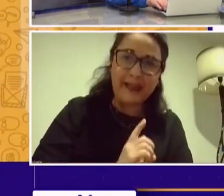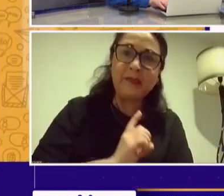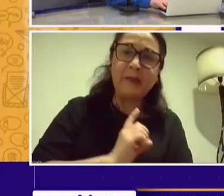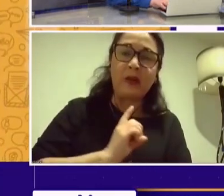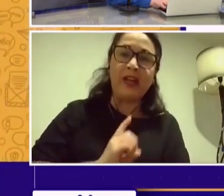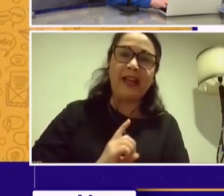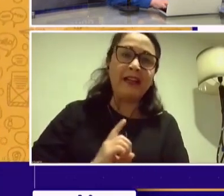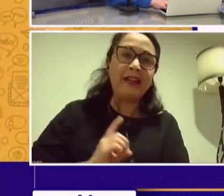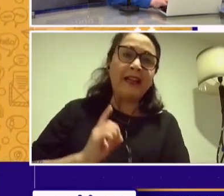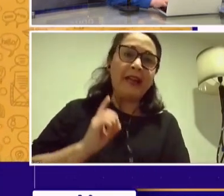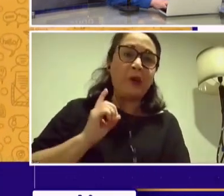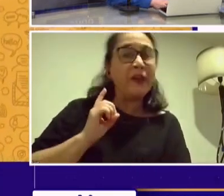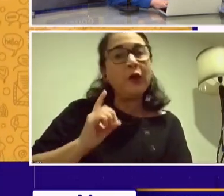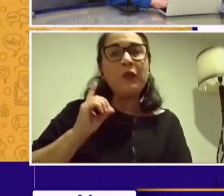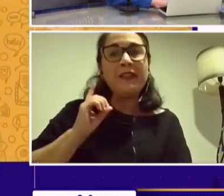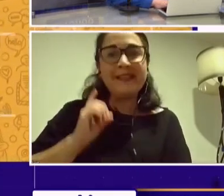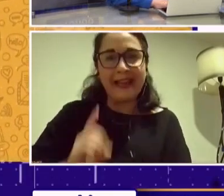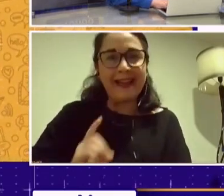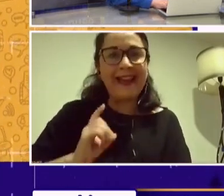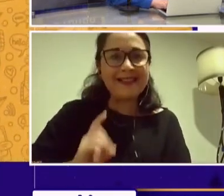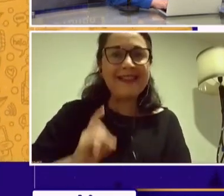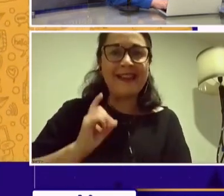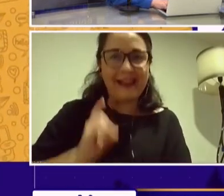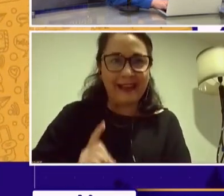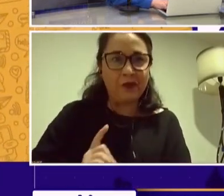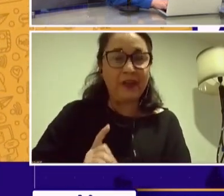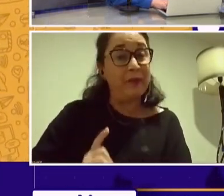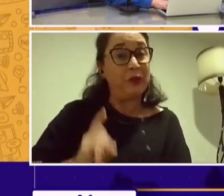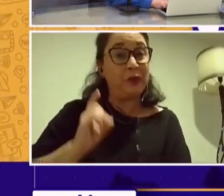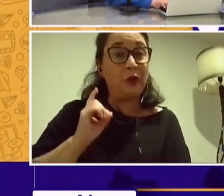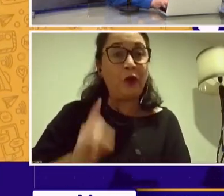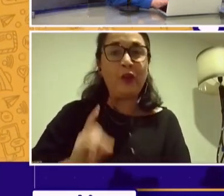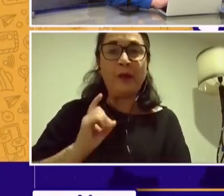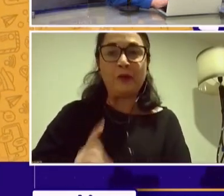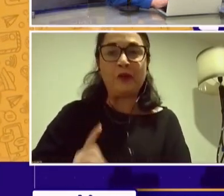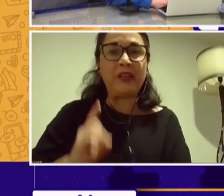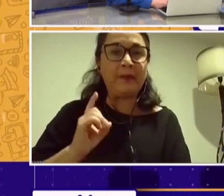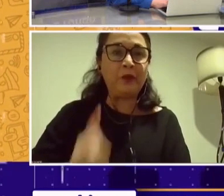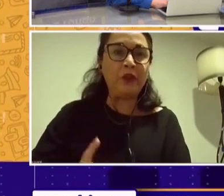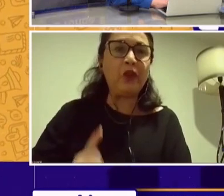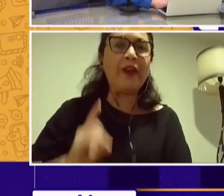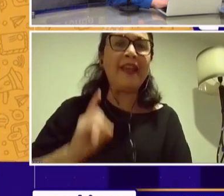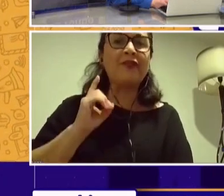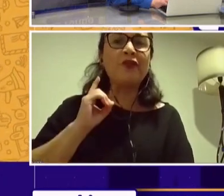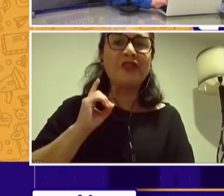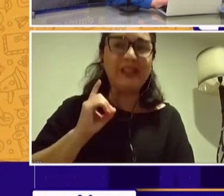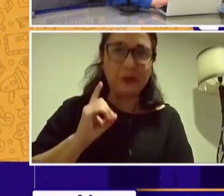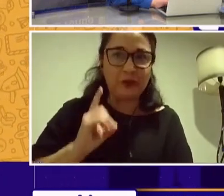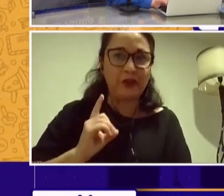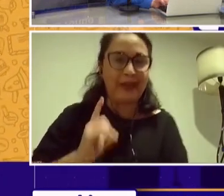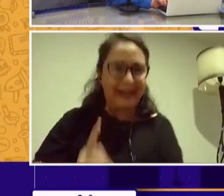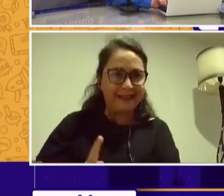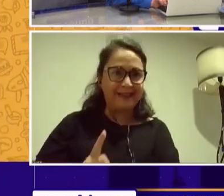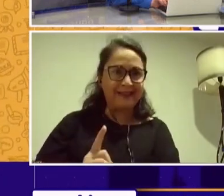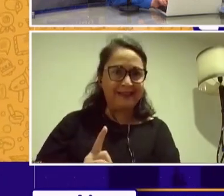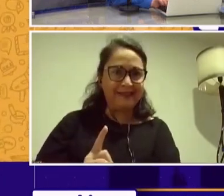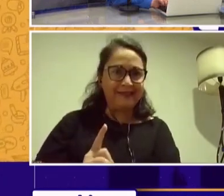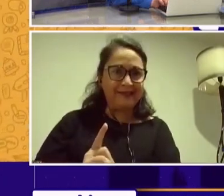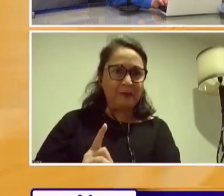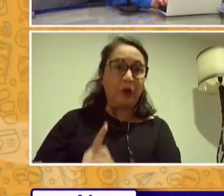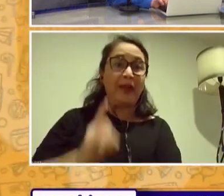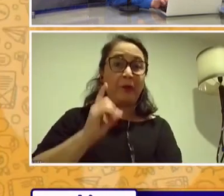unas semanas, Paola, el Poder Judicial ha señalado que el protocolo de aborto terapéutico es constitucional